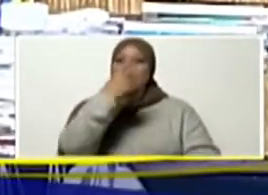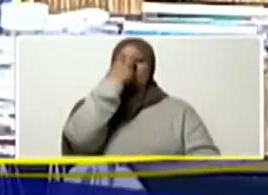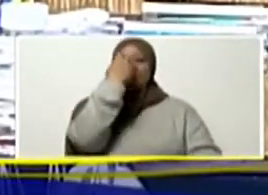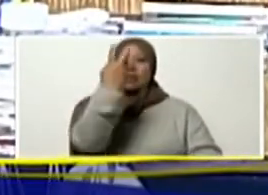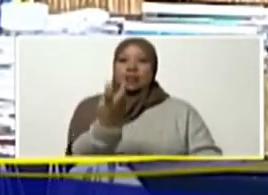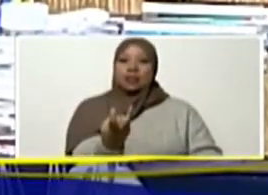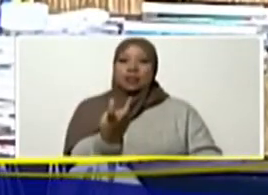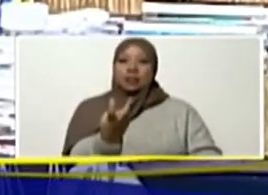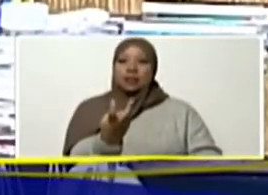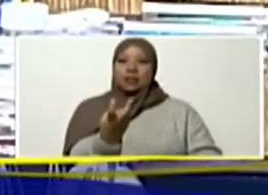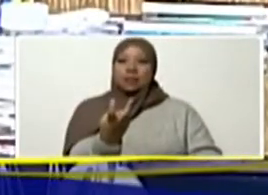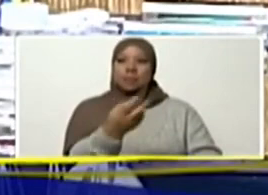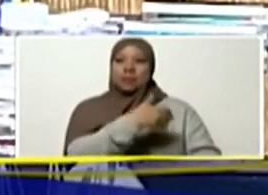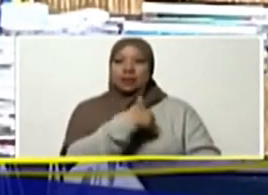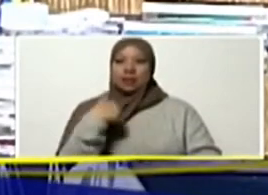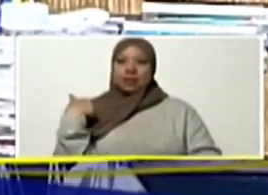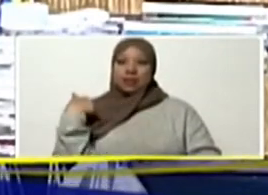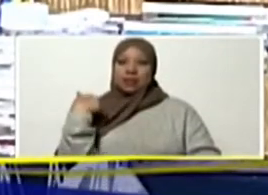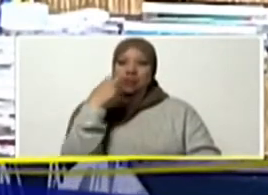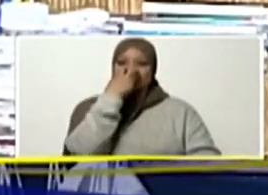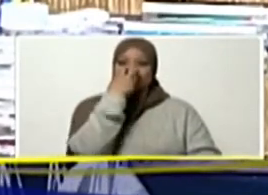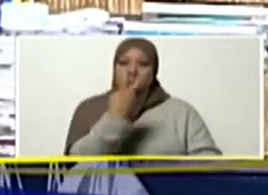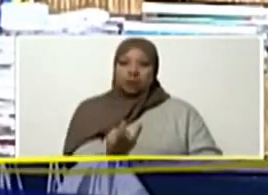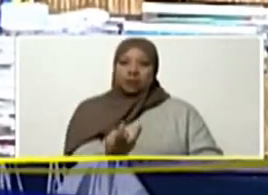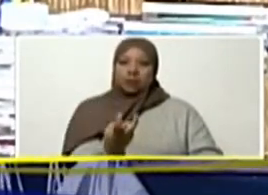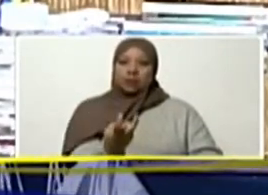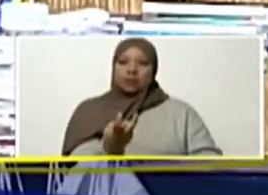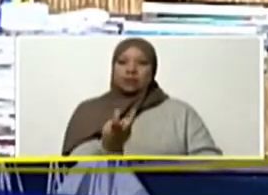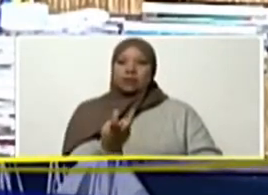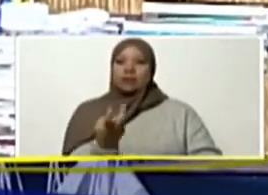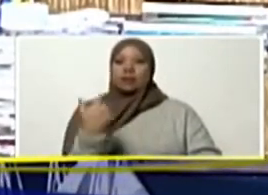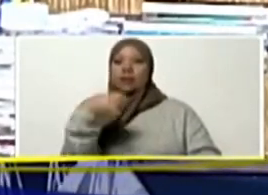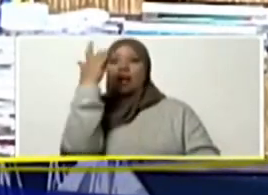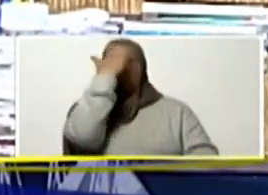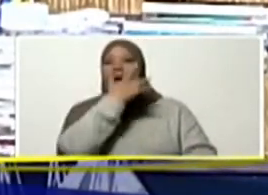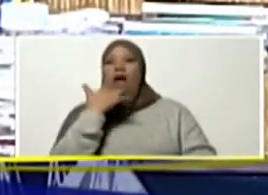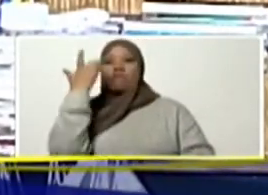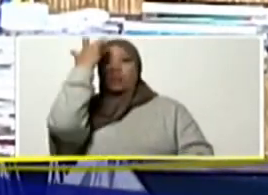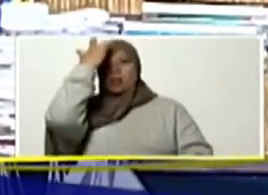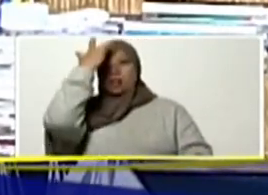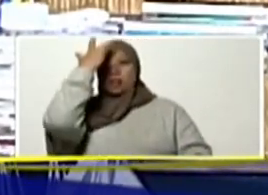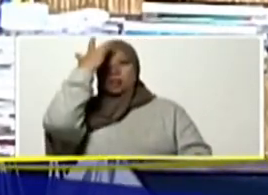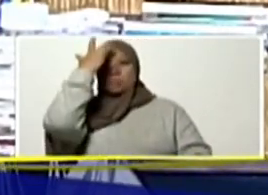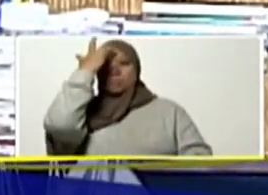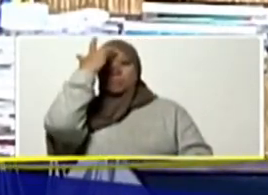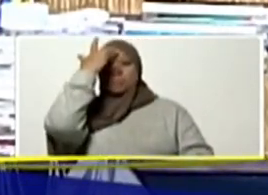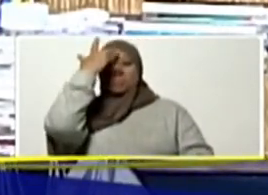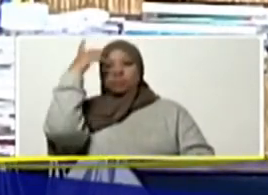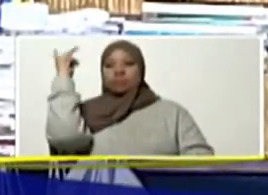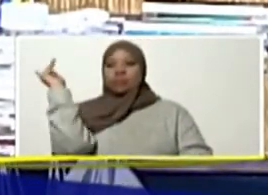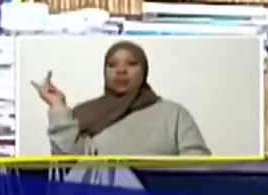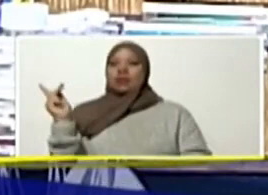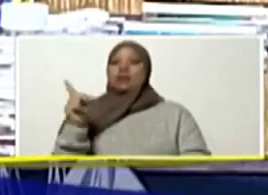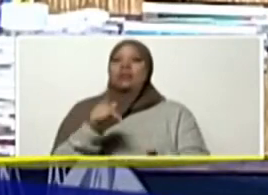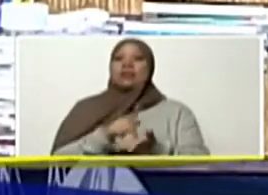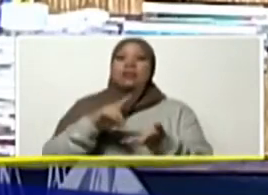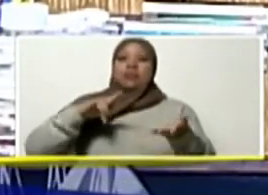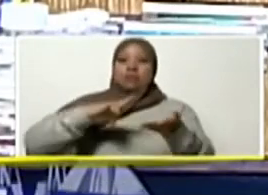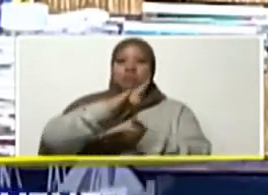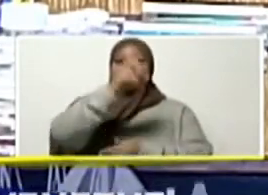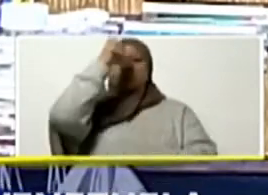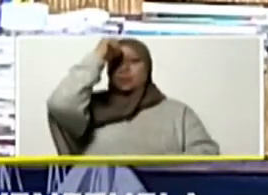invitados, queridas invitadas. Venimos llegando de África. Venimos aterrizando de